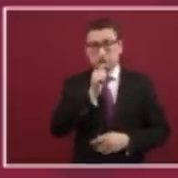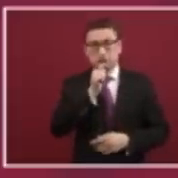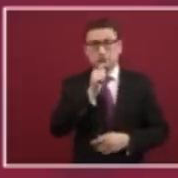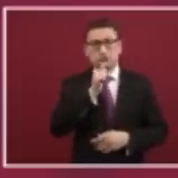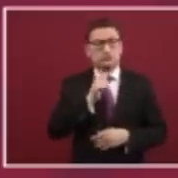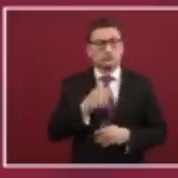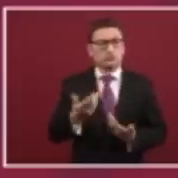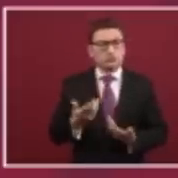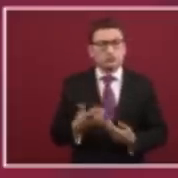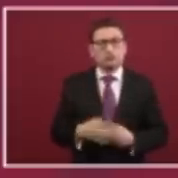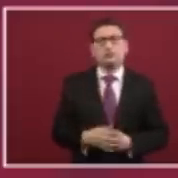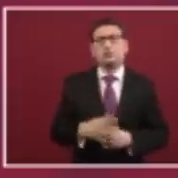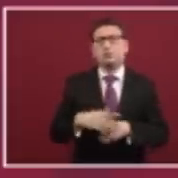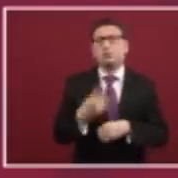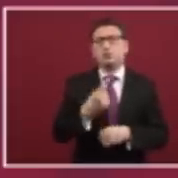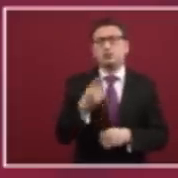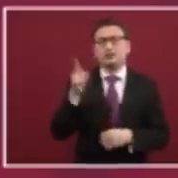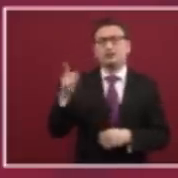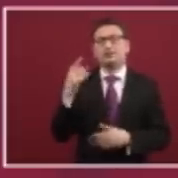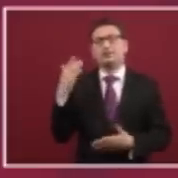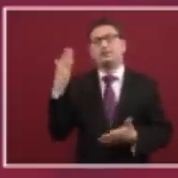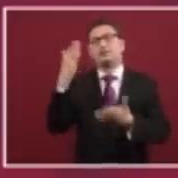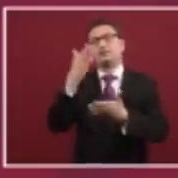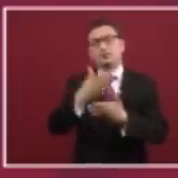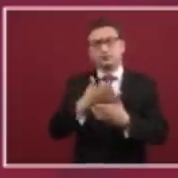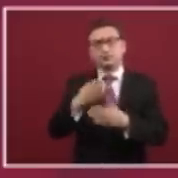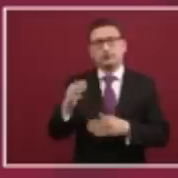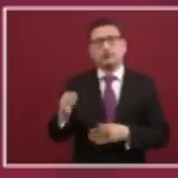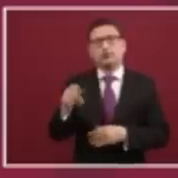porque viajó a Alemania.